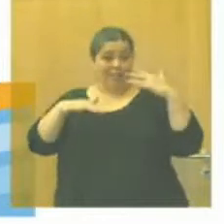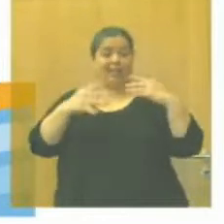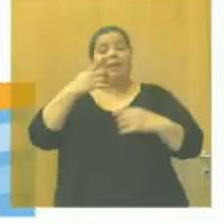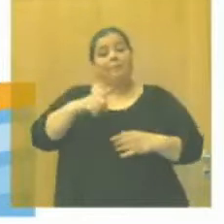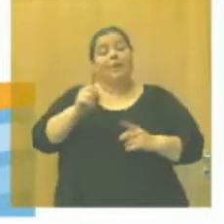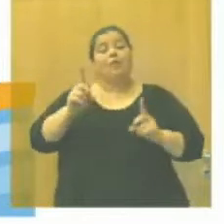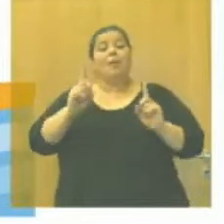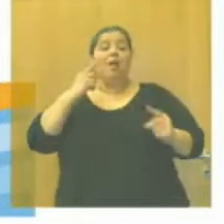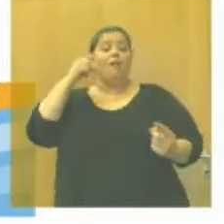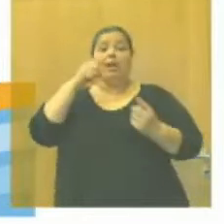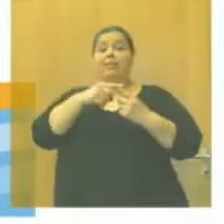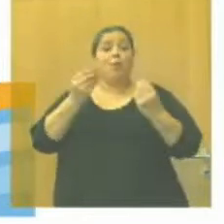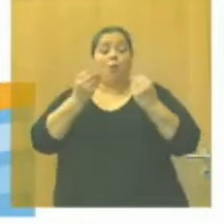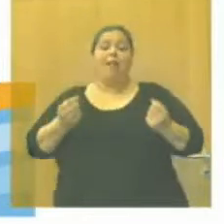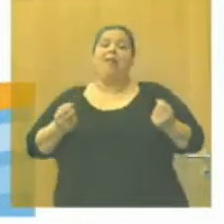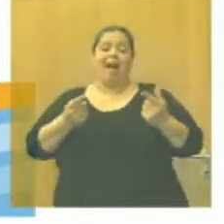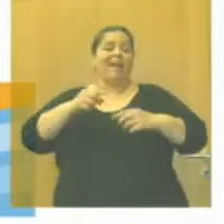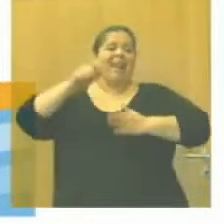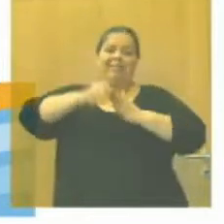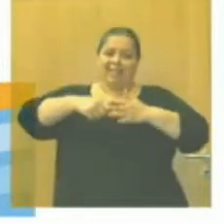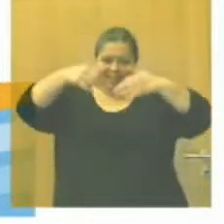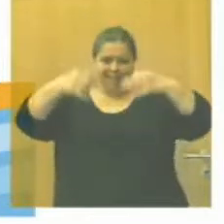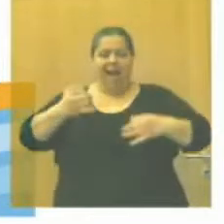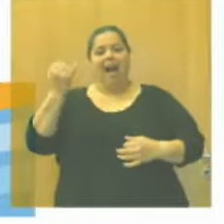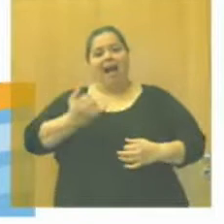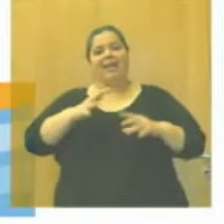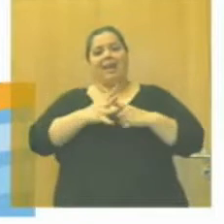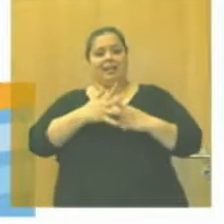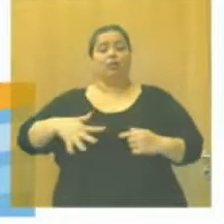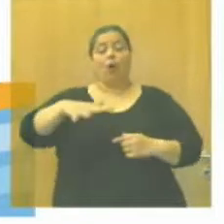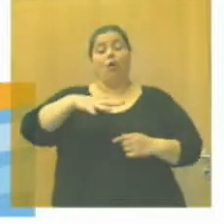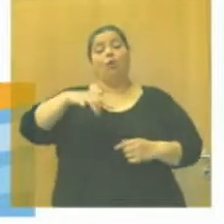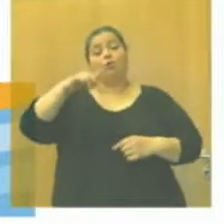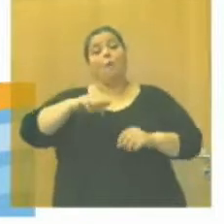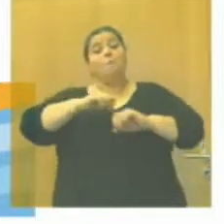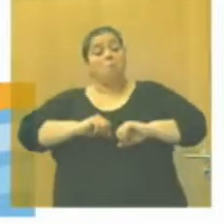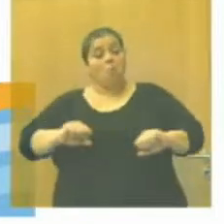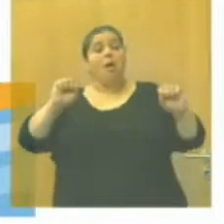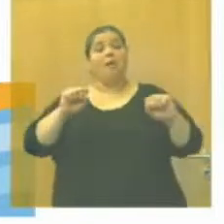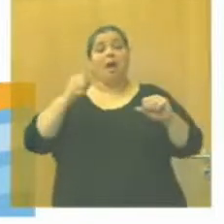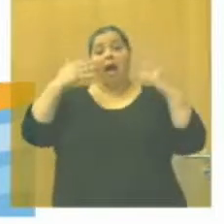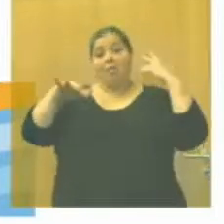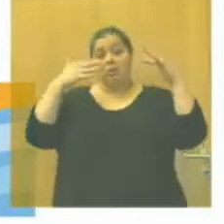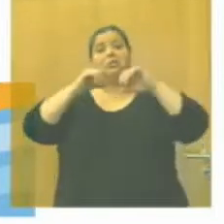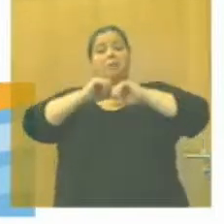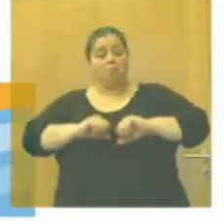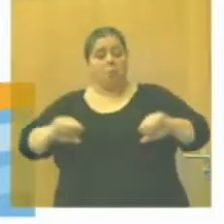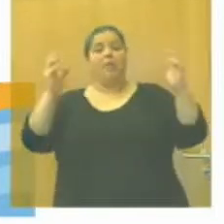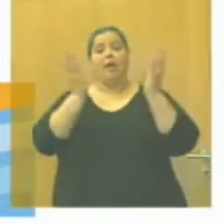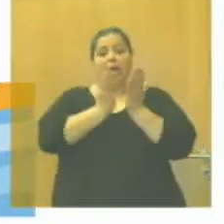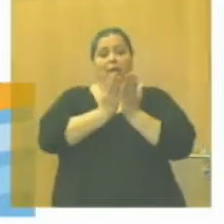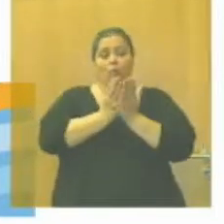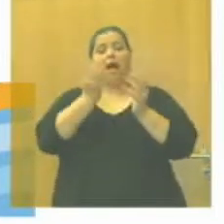garantizar que existen esos medios, esos entornos que pueden, los adolescentes les permiten